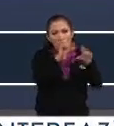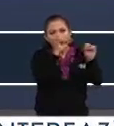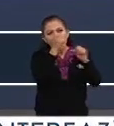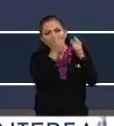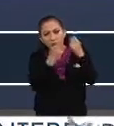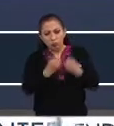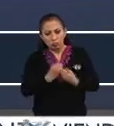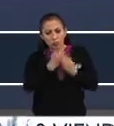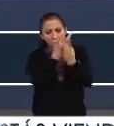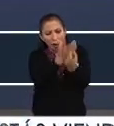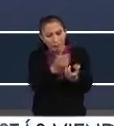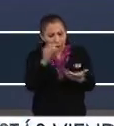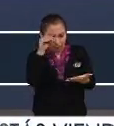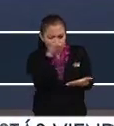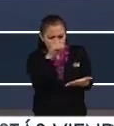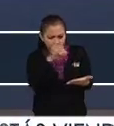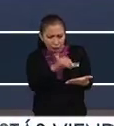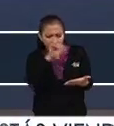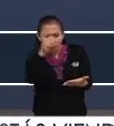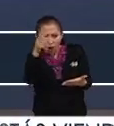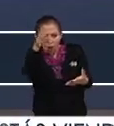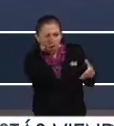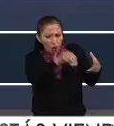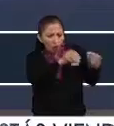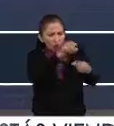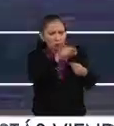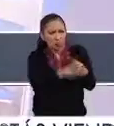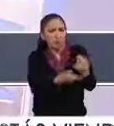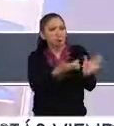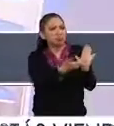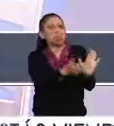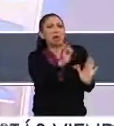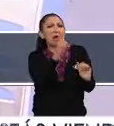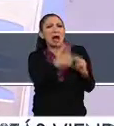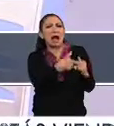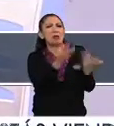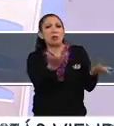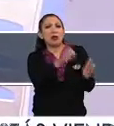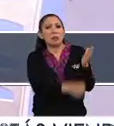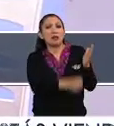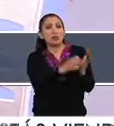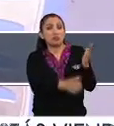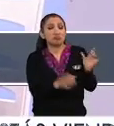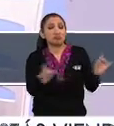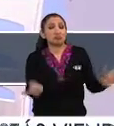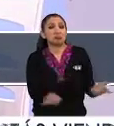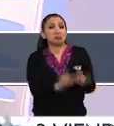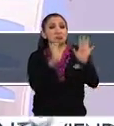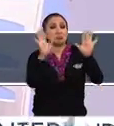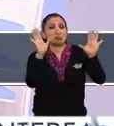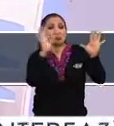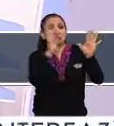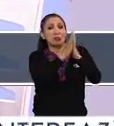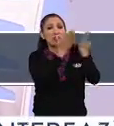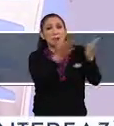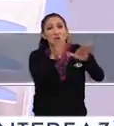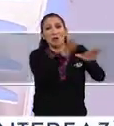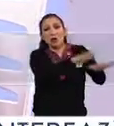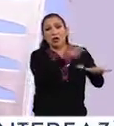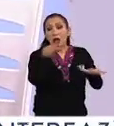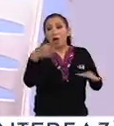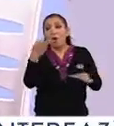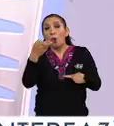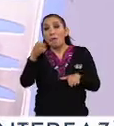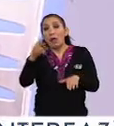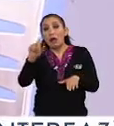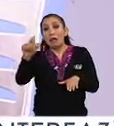algunos poemas que acomodan con otros para ofrecernos algunos capítulos y en un momento dado se hacen un libro. Es lo que hace